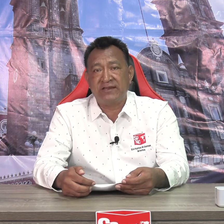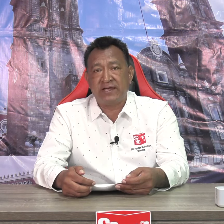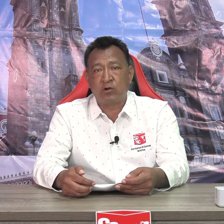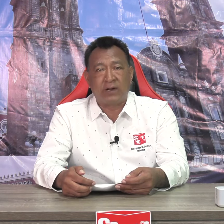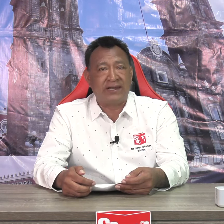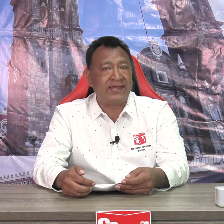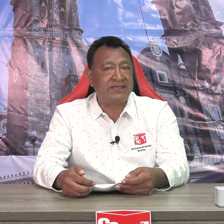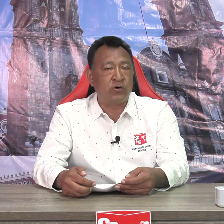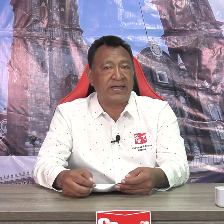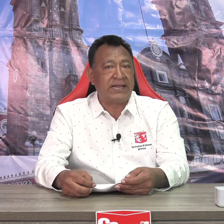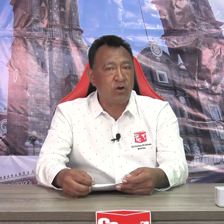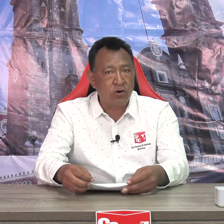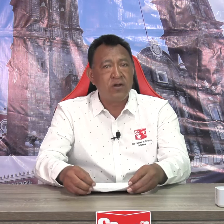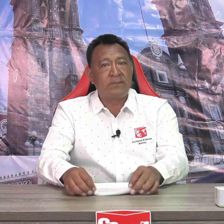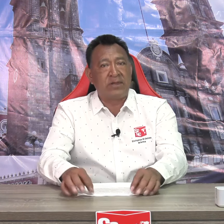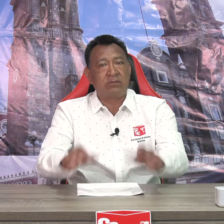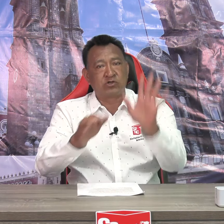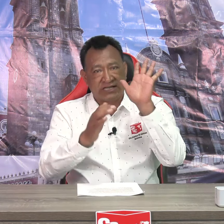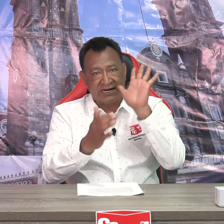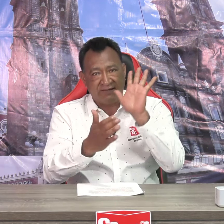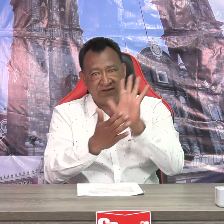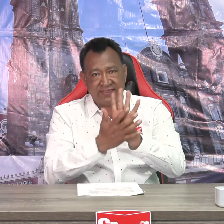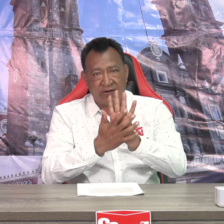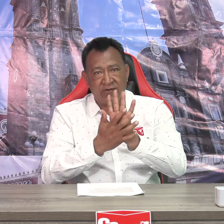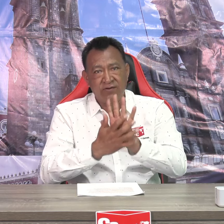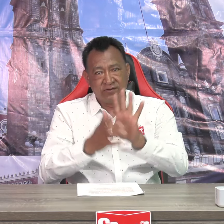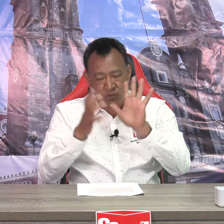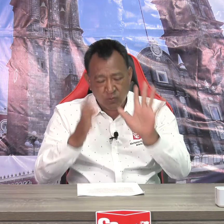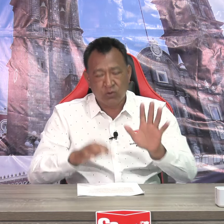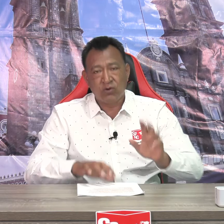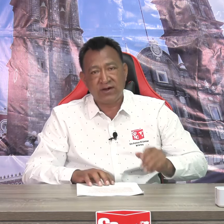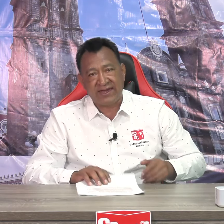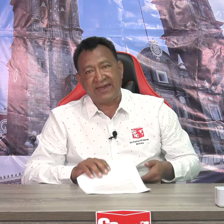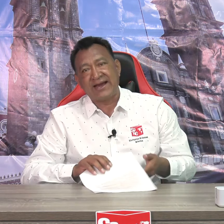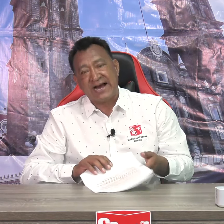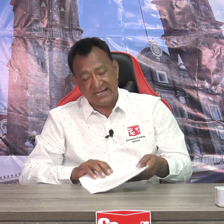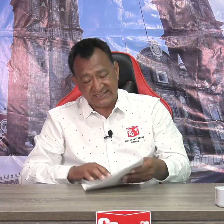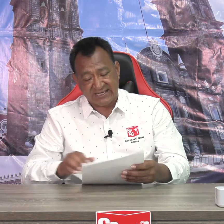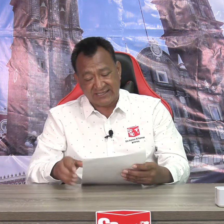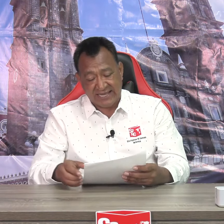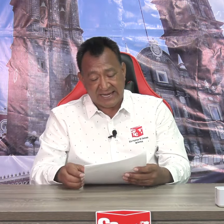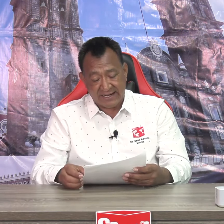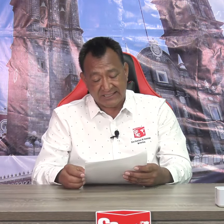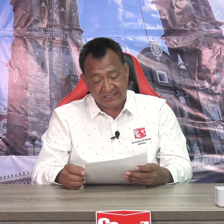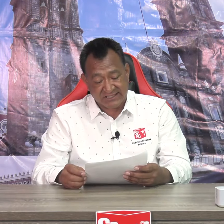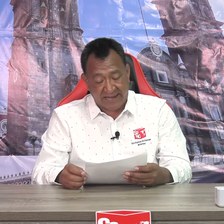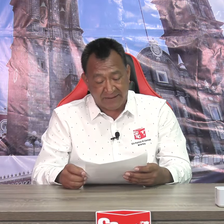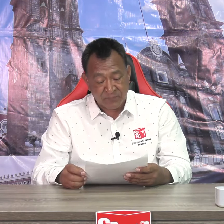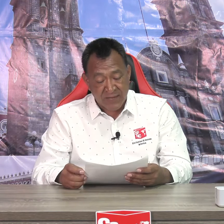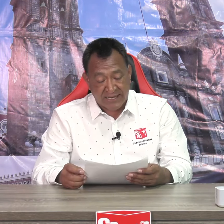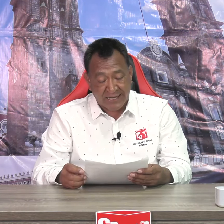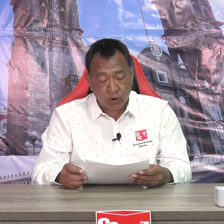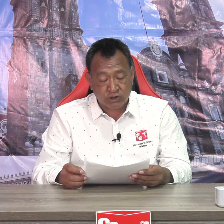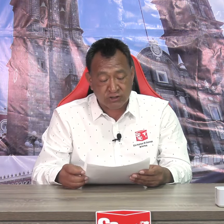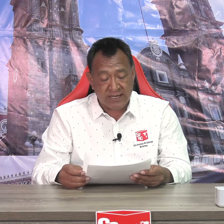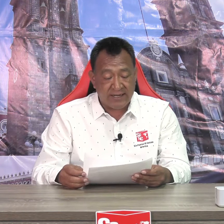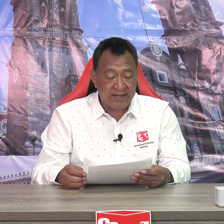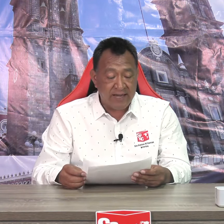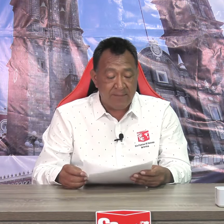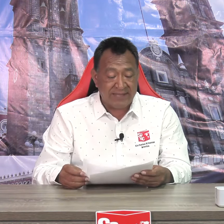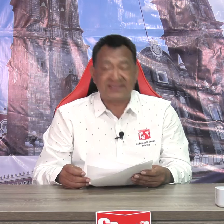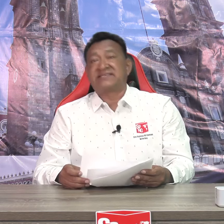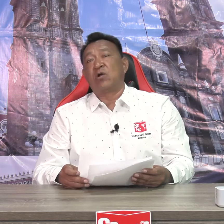devolviera el dinero al cual ella dijo que no pero al mostrar el vídeo tuvo que aceptar así es que aquellos